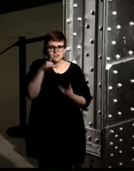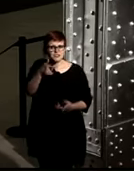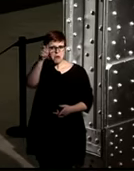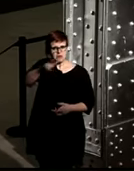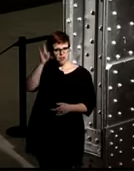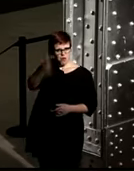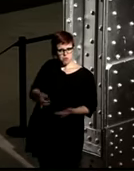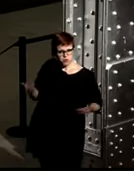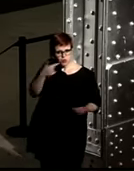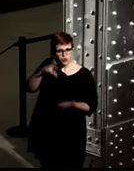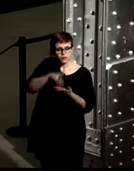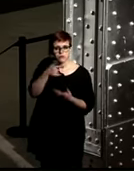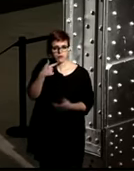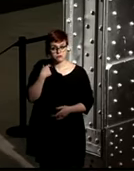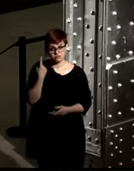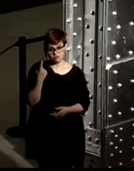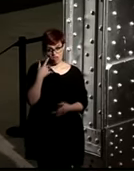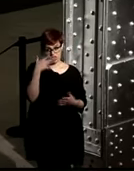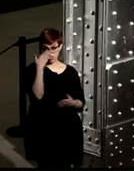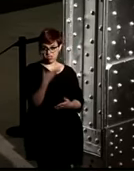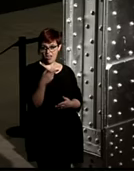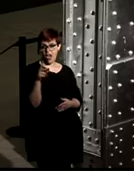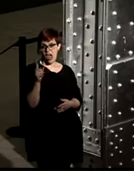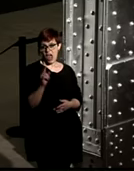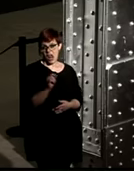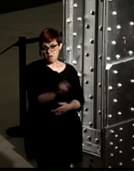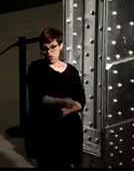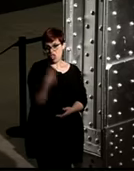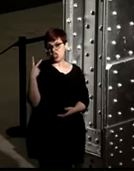Yo diría que soy más bien un par de gilipollas.